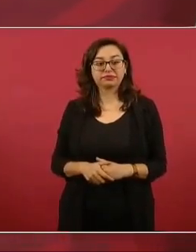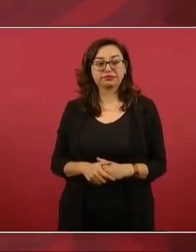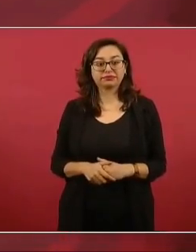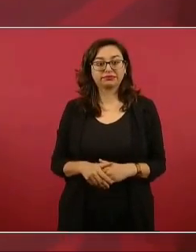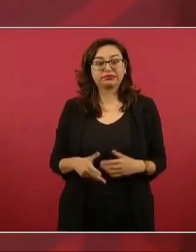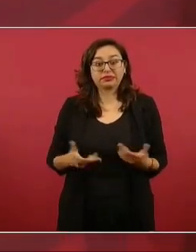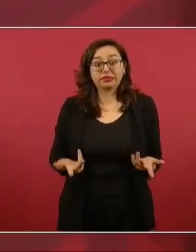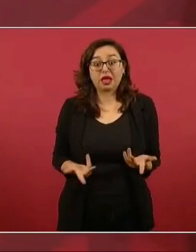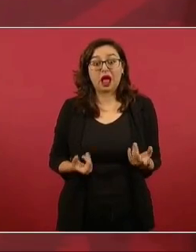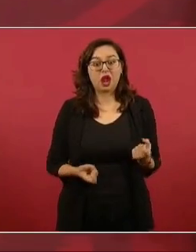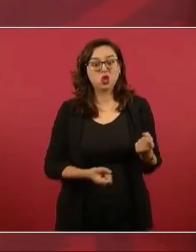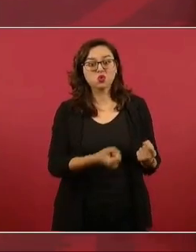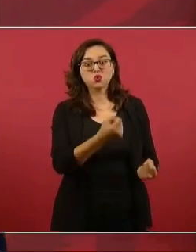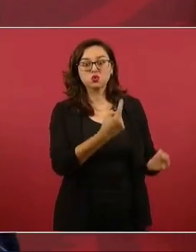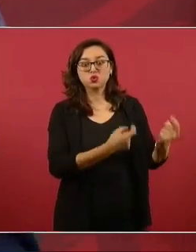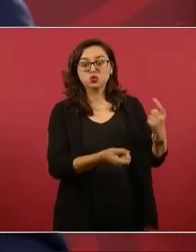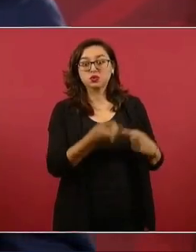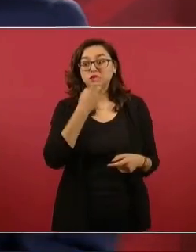dolaritos